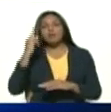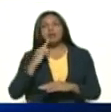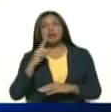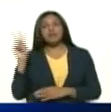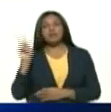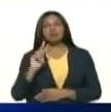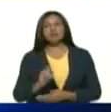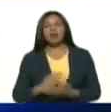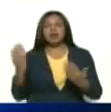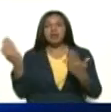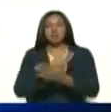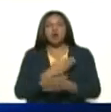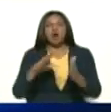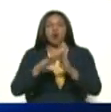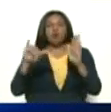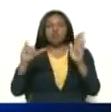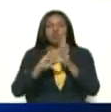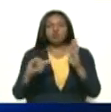la Constitución.